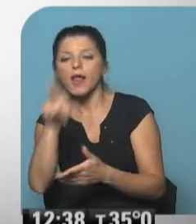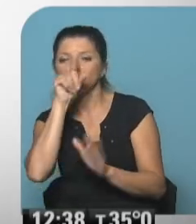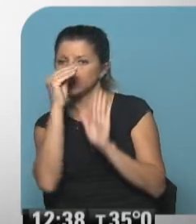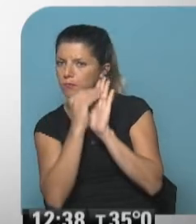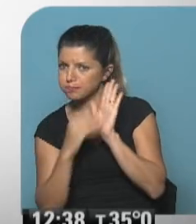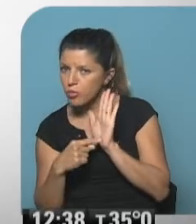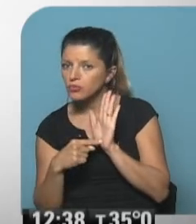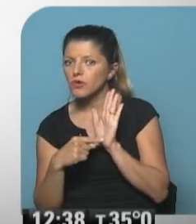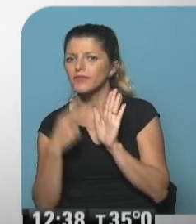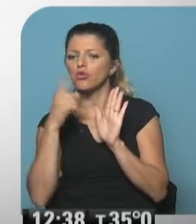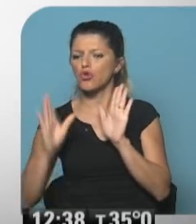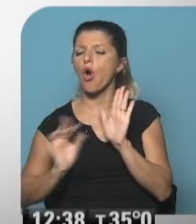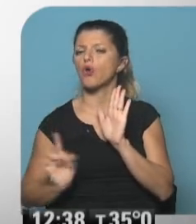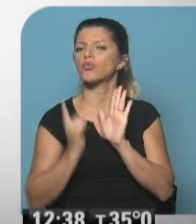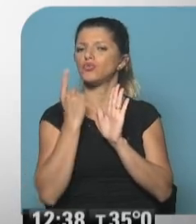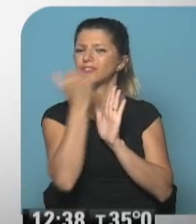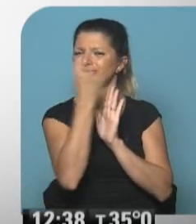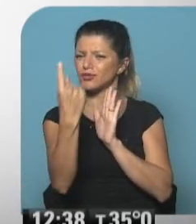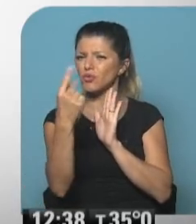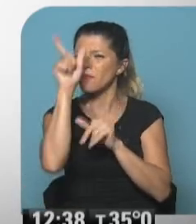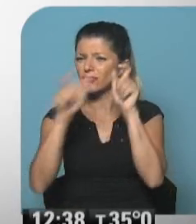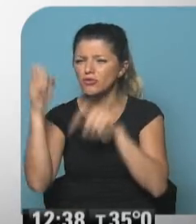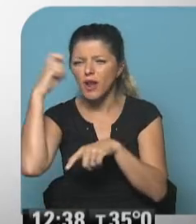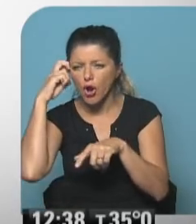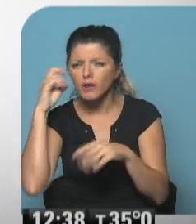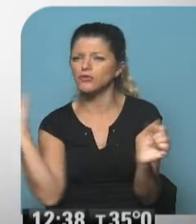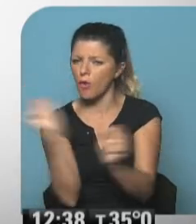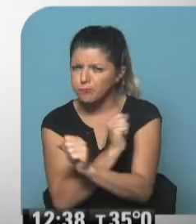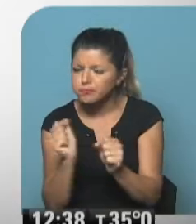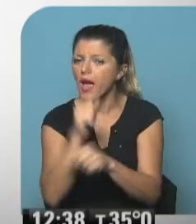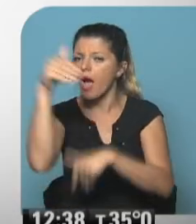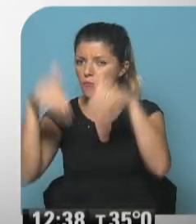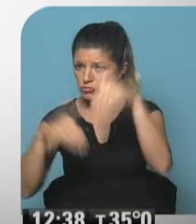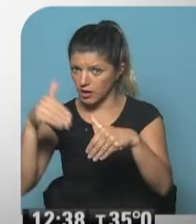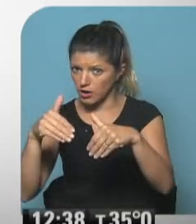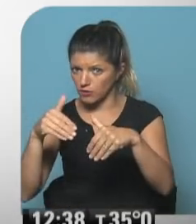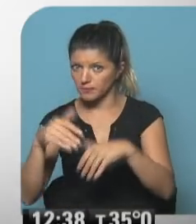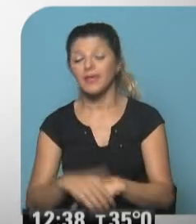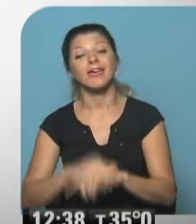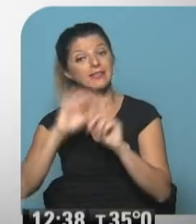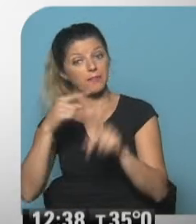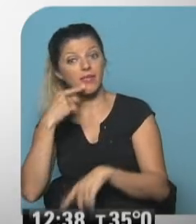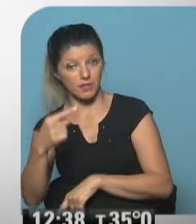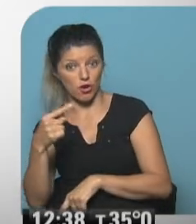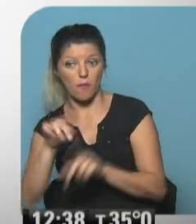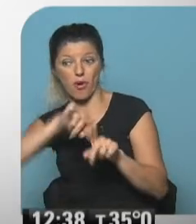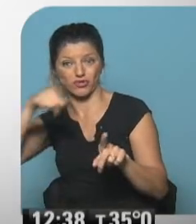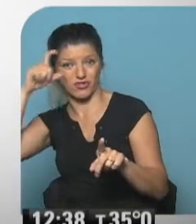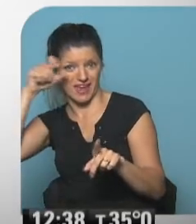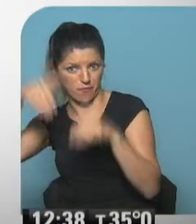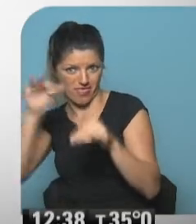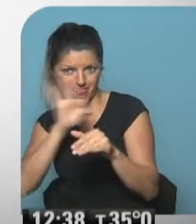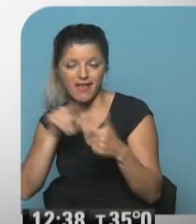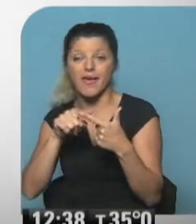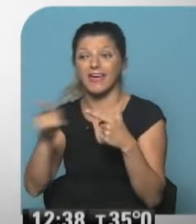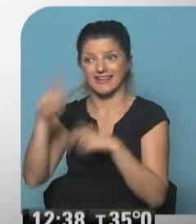el que estaba orgullosa de los 61 congresistas que se mantuvieron firmes y agregó, en alusión a los 10 legisladores disidentes